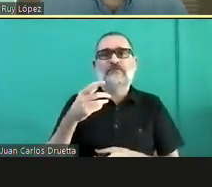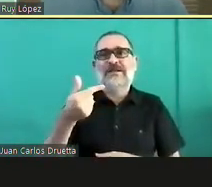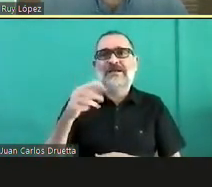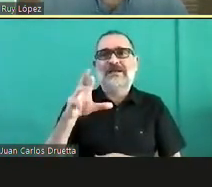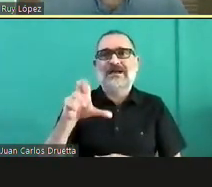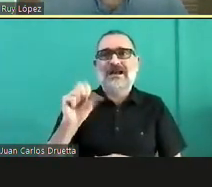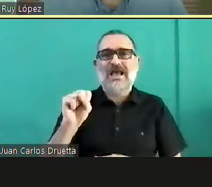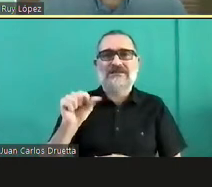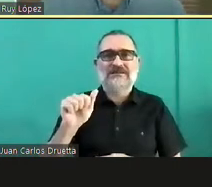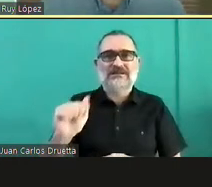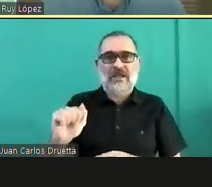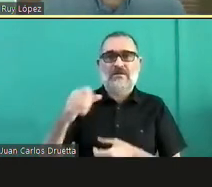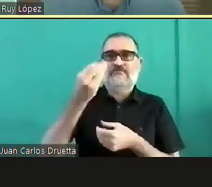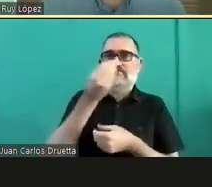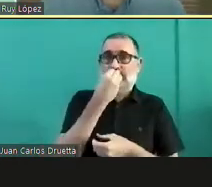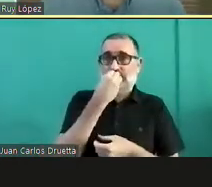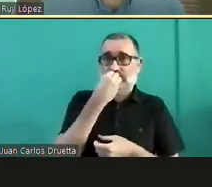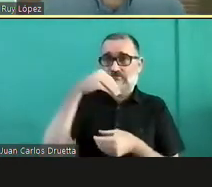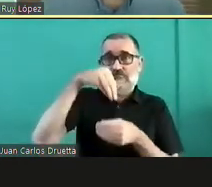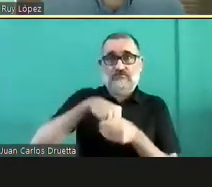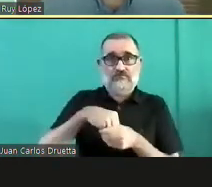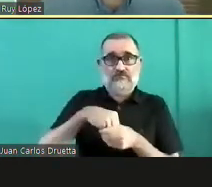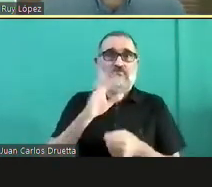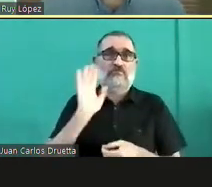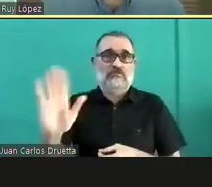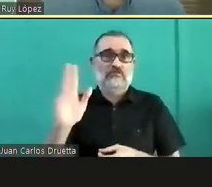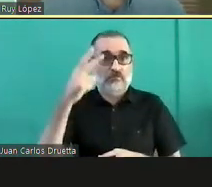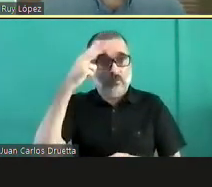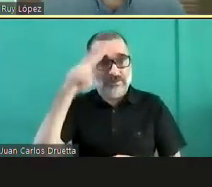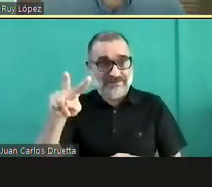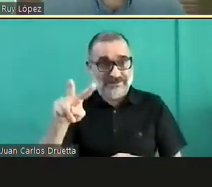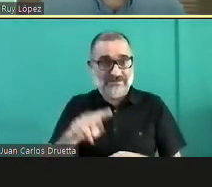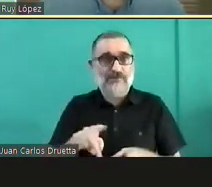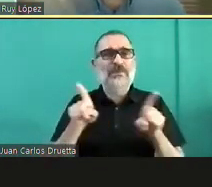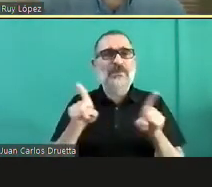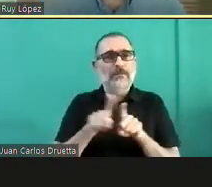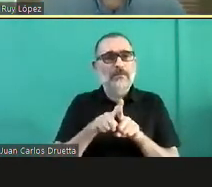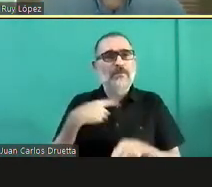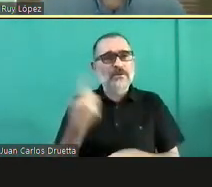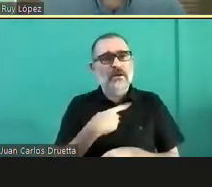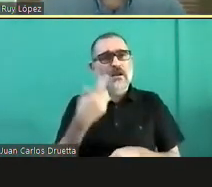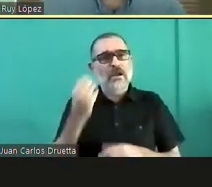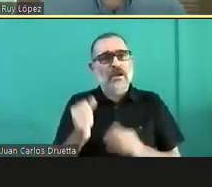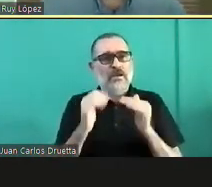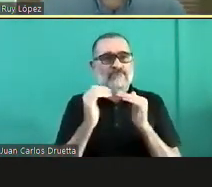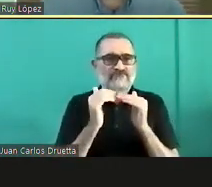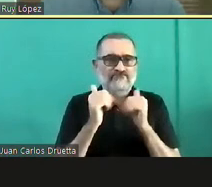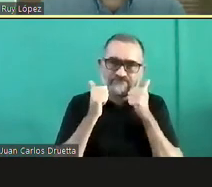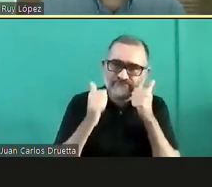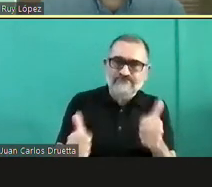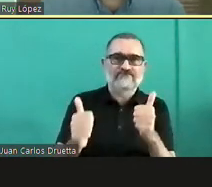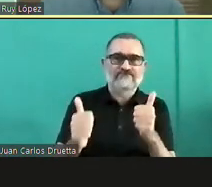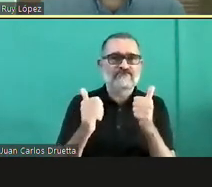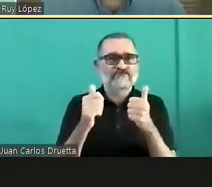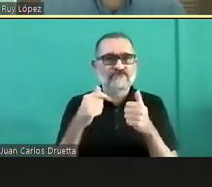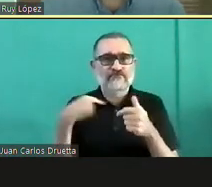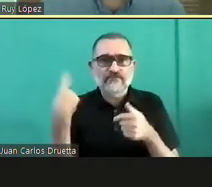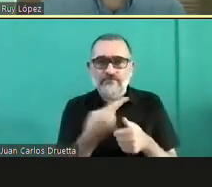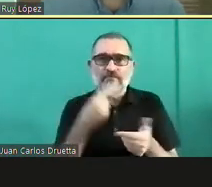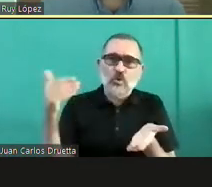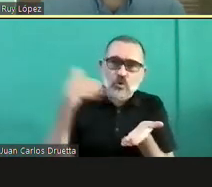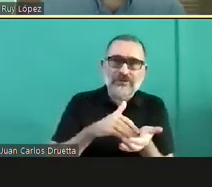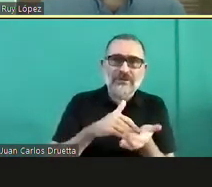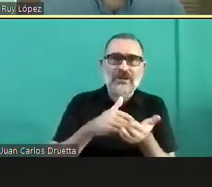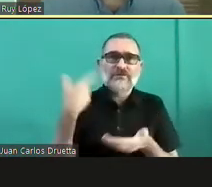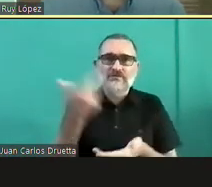nombrados convocantes para los diálogos que van en preparación de la cumbre en la cumbre mundial que se